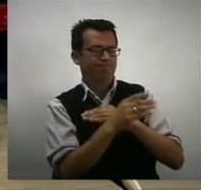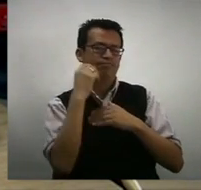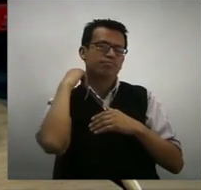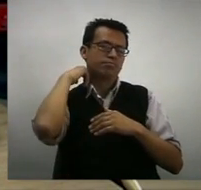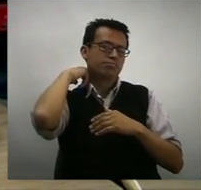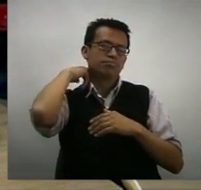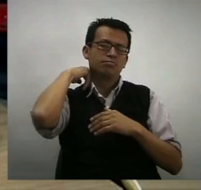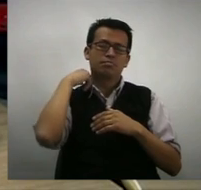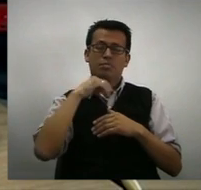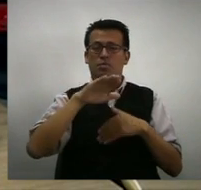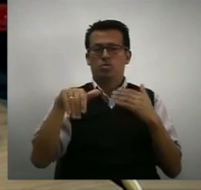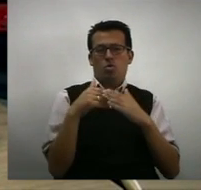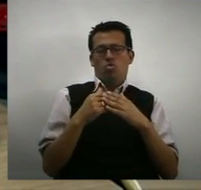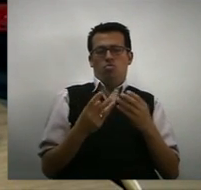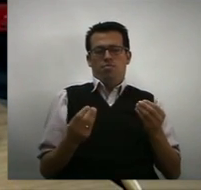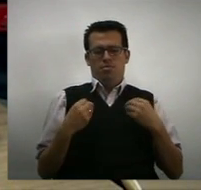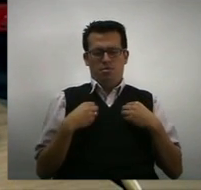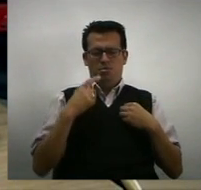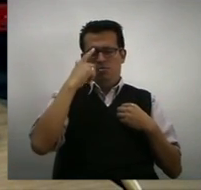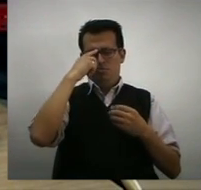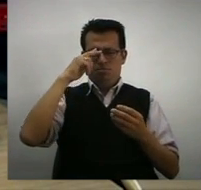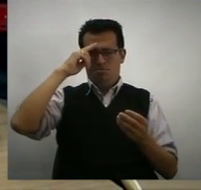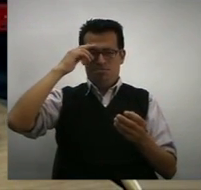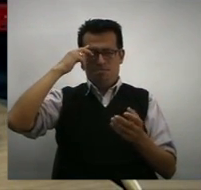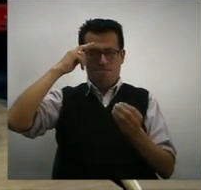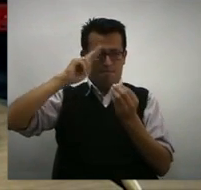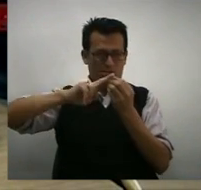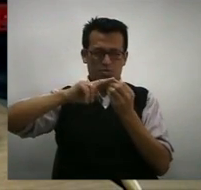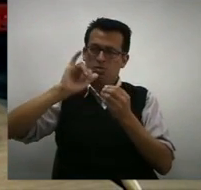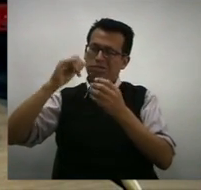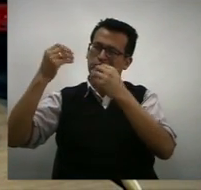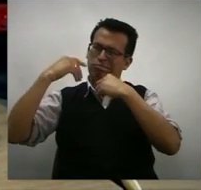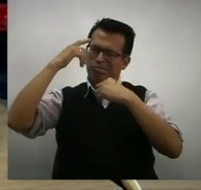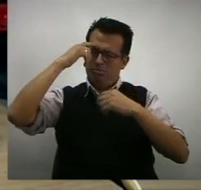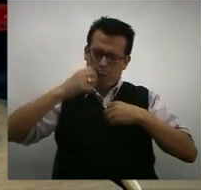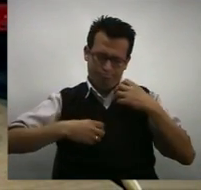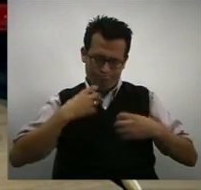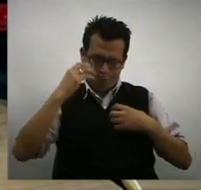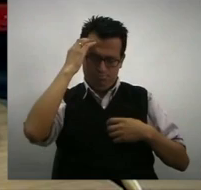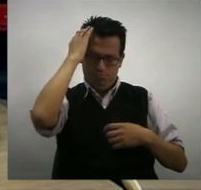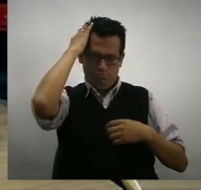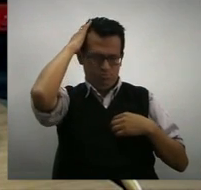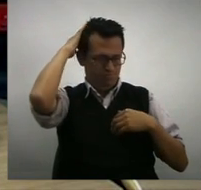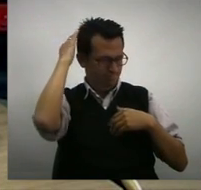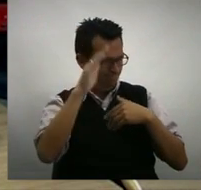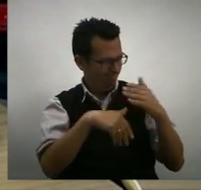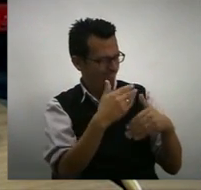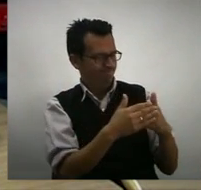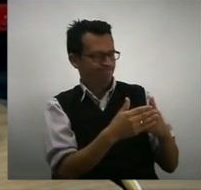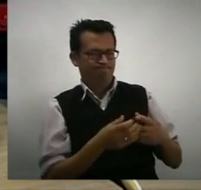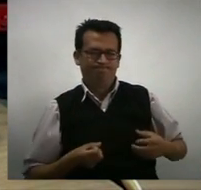la incredulidad que despierta el mito. Satisfice al máximo mis pasiones más oníricas. Claudiqué,